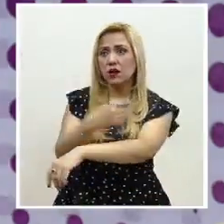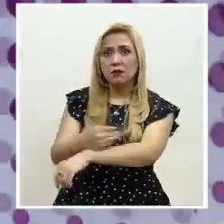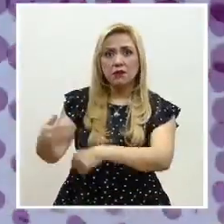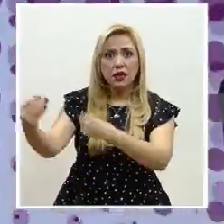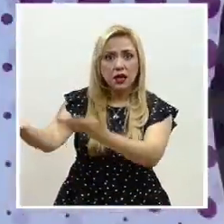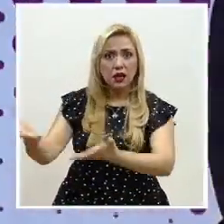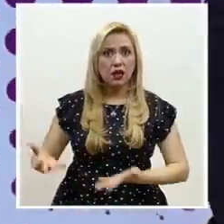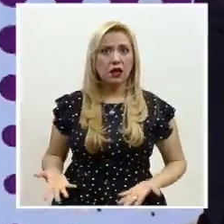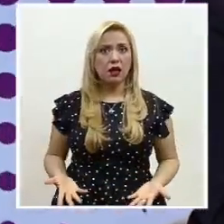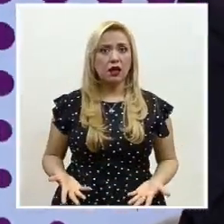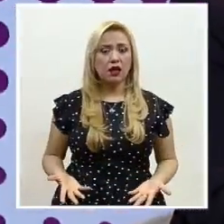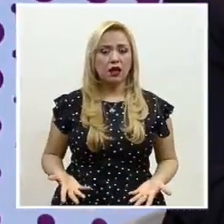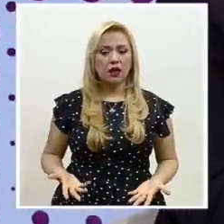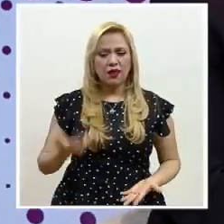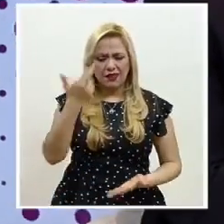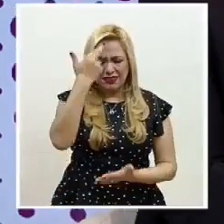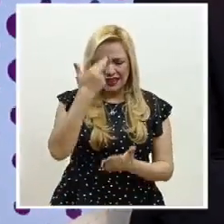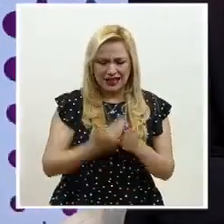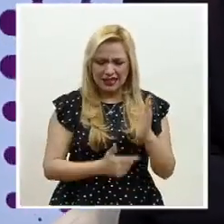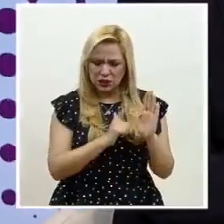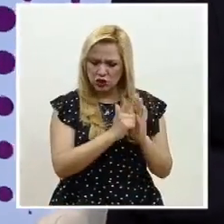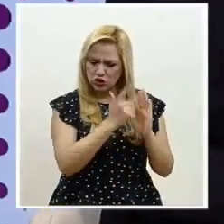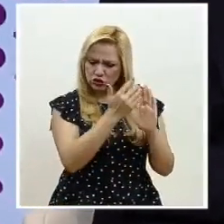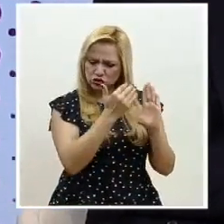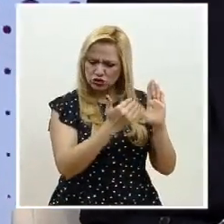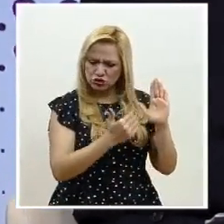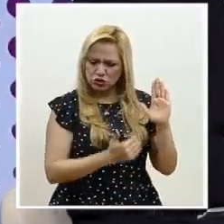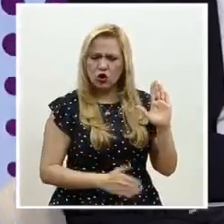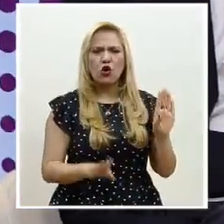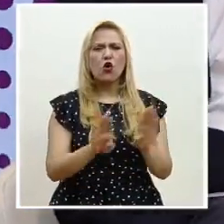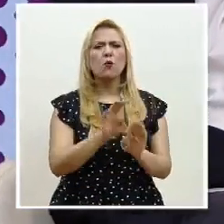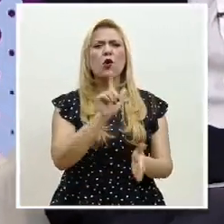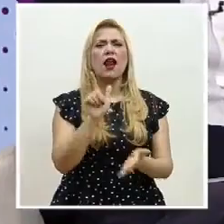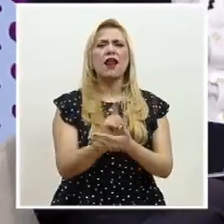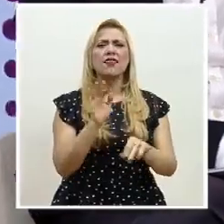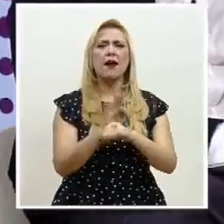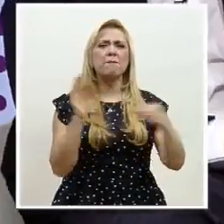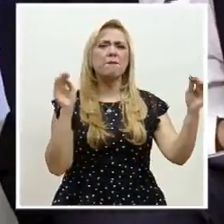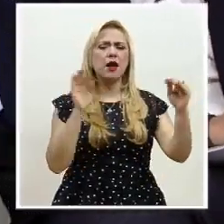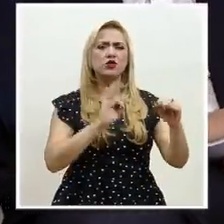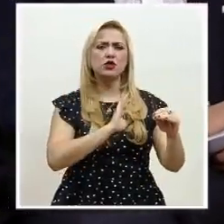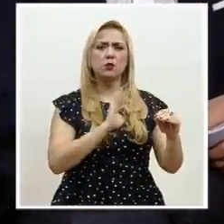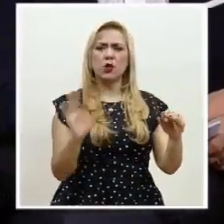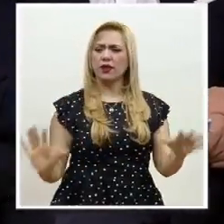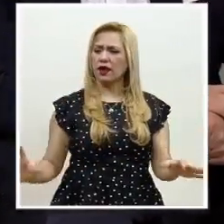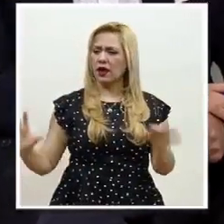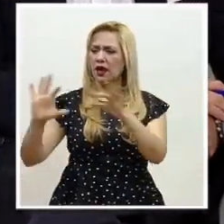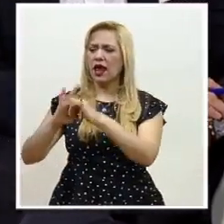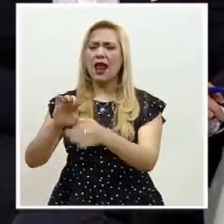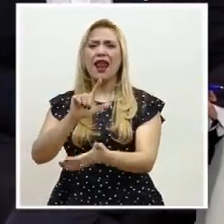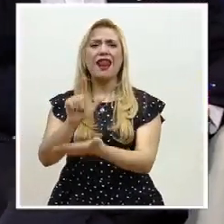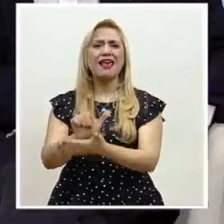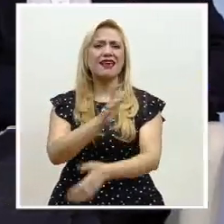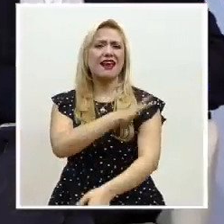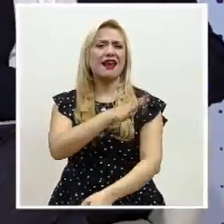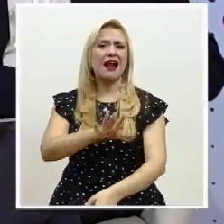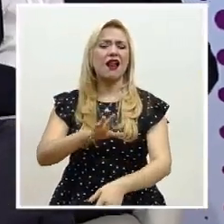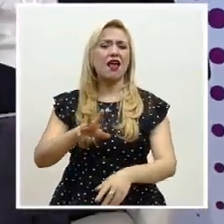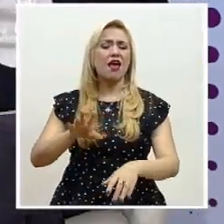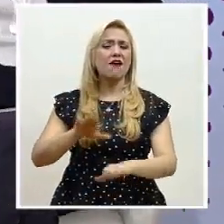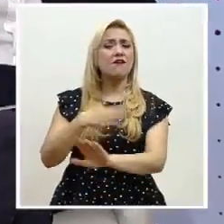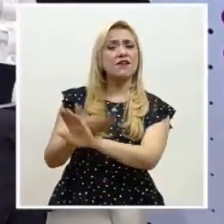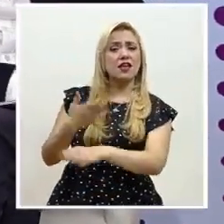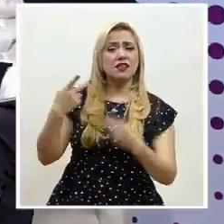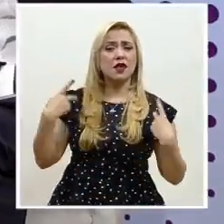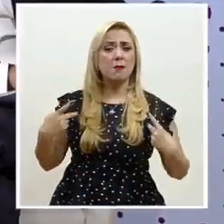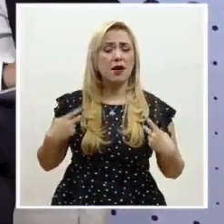un puente también de cómo la ley de amparo puede dialogar ahora con una ley general de víctimas, Ujú, ¿no? ¿Cómo vamos a construir